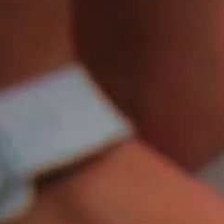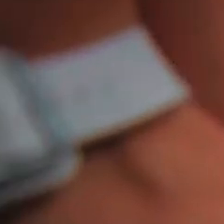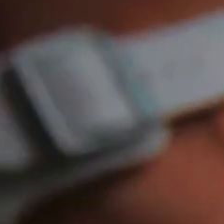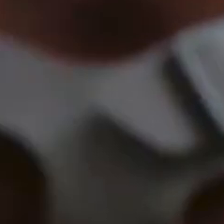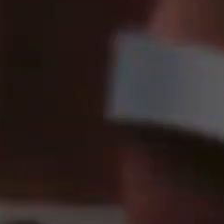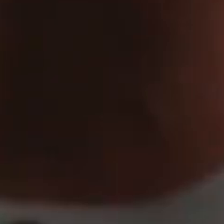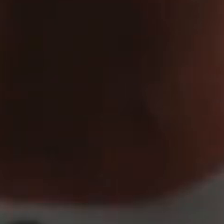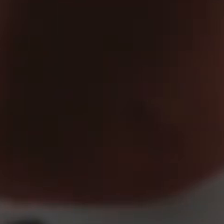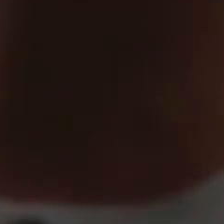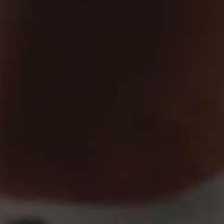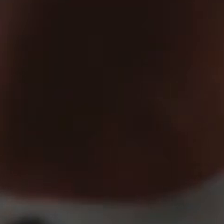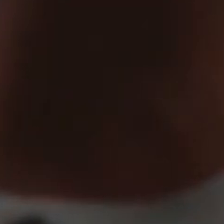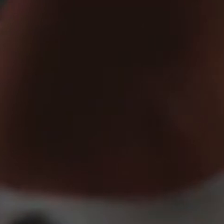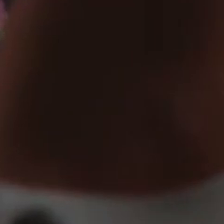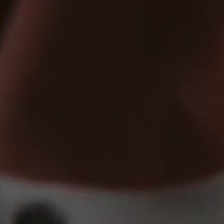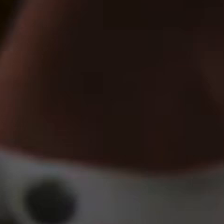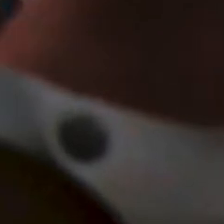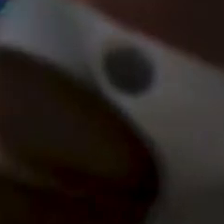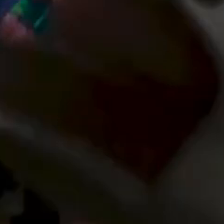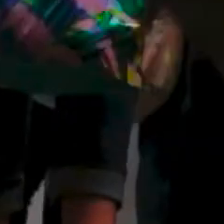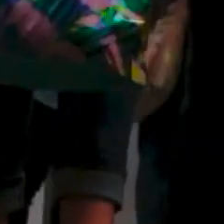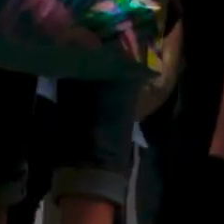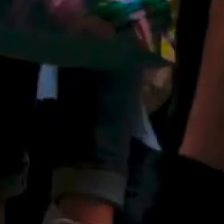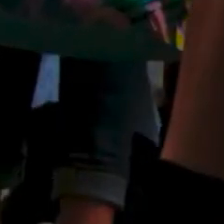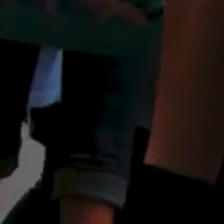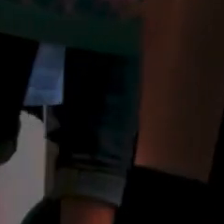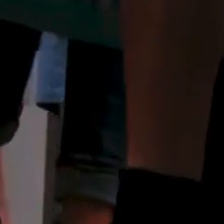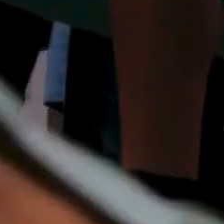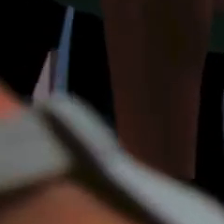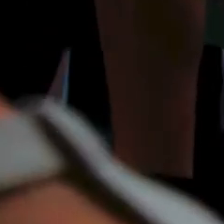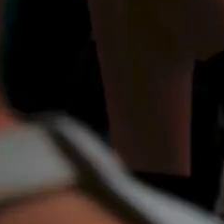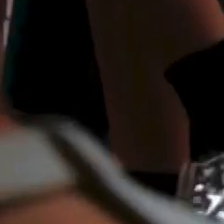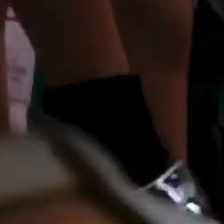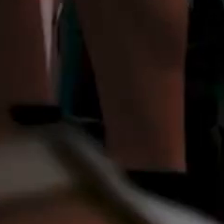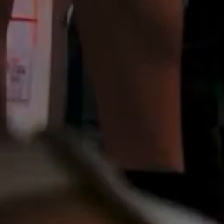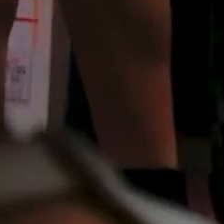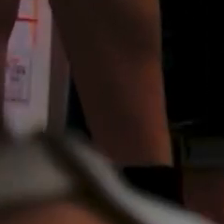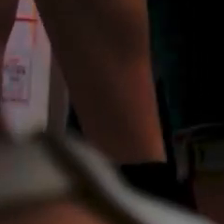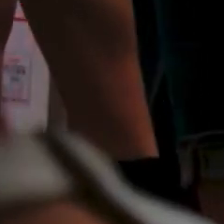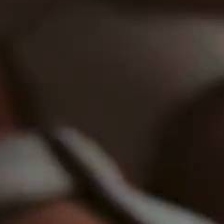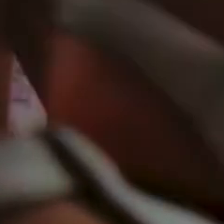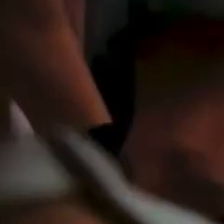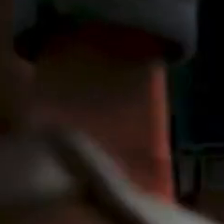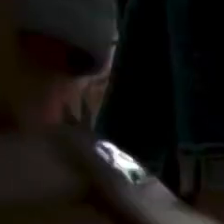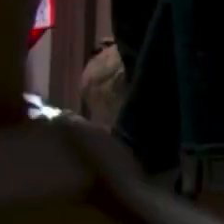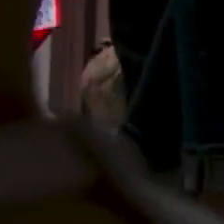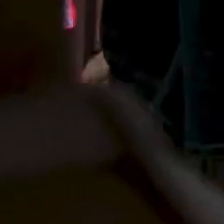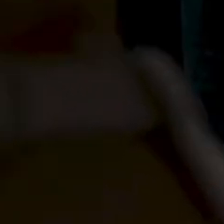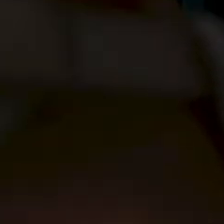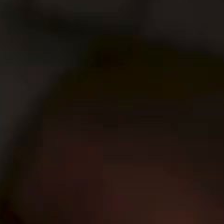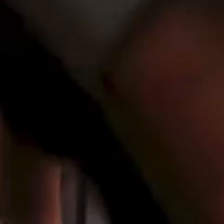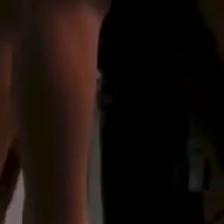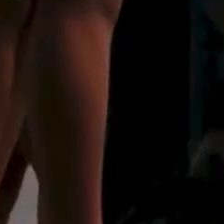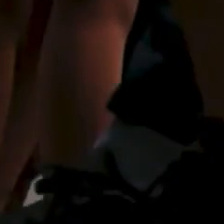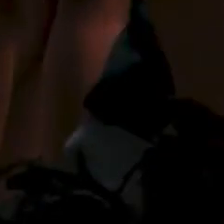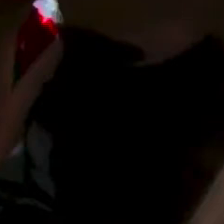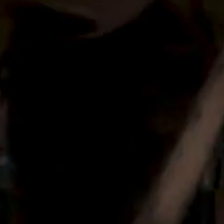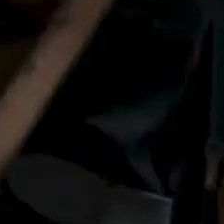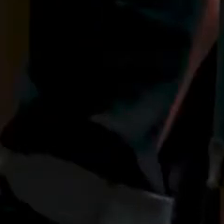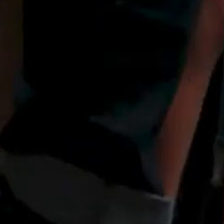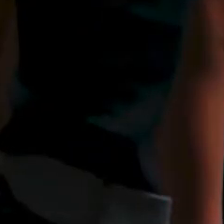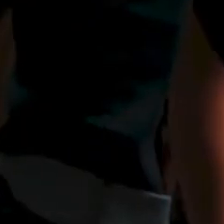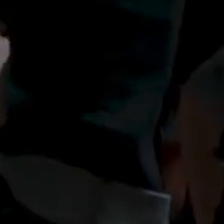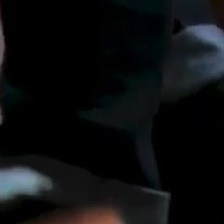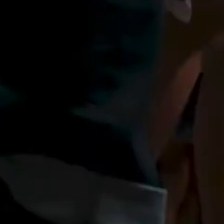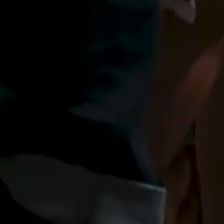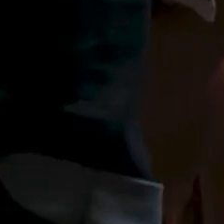básica. Cerca de 90.000 alumnos y alumnas abandonan anualmente sus estudios básicos o medios. Contar con una educación inclusiva es